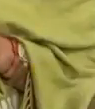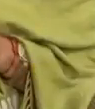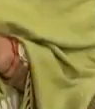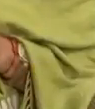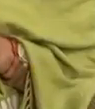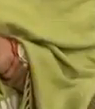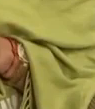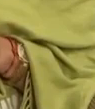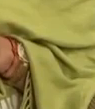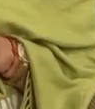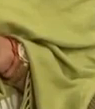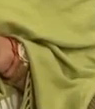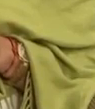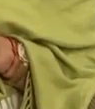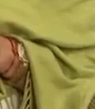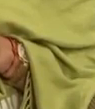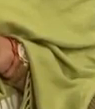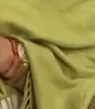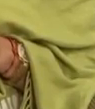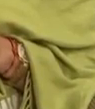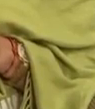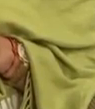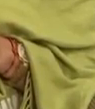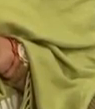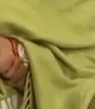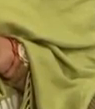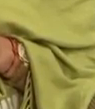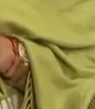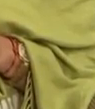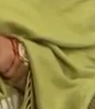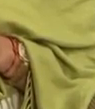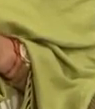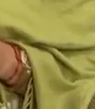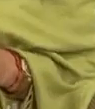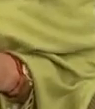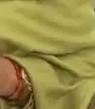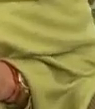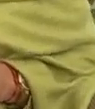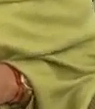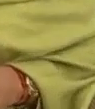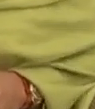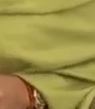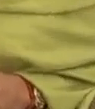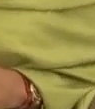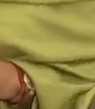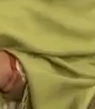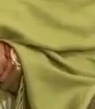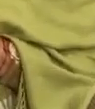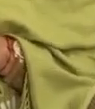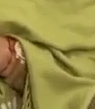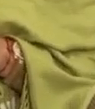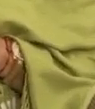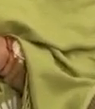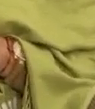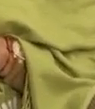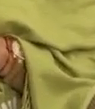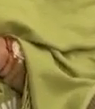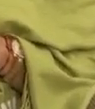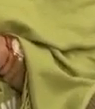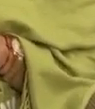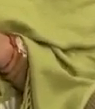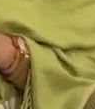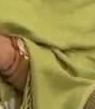Usted decía que Fidel le dijo cuando le dio las tareas importante que le dio, lo que hay es que trabajar, trabajar y trabajar,